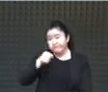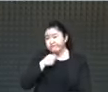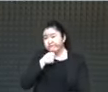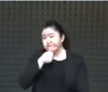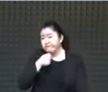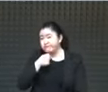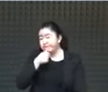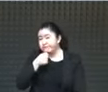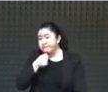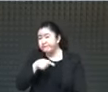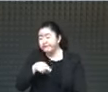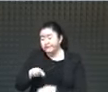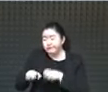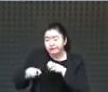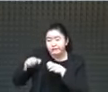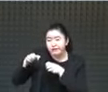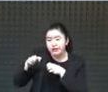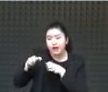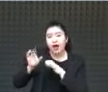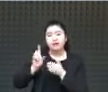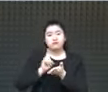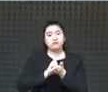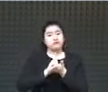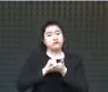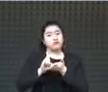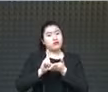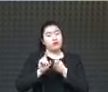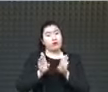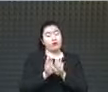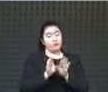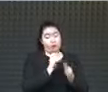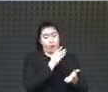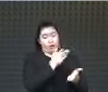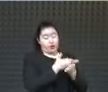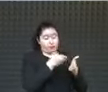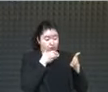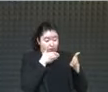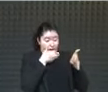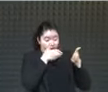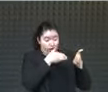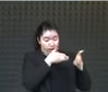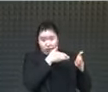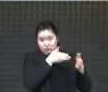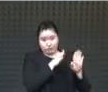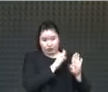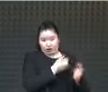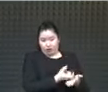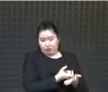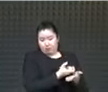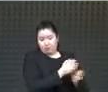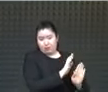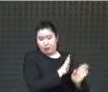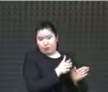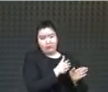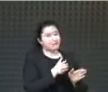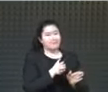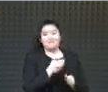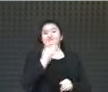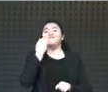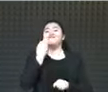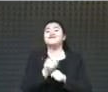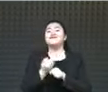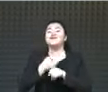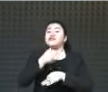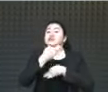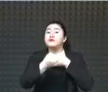Dejó de ser un programa social focalizado. Hoy es un derecho. Todos tenemos derecho a